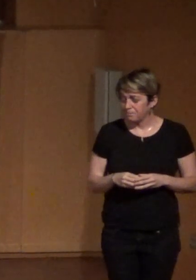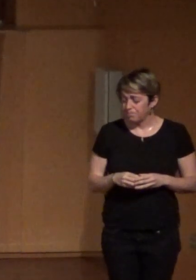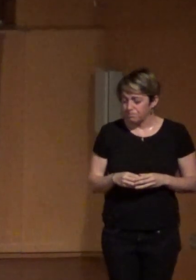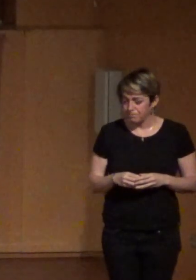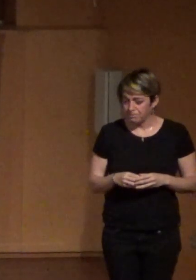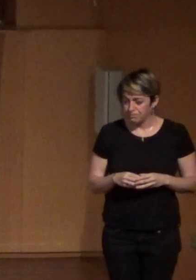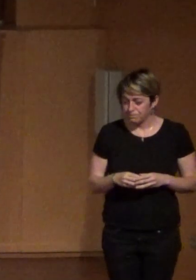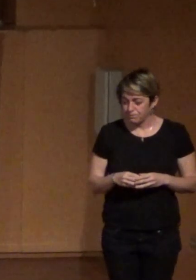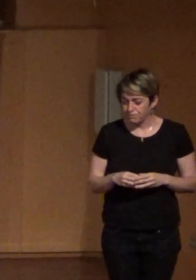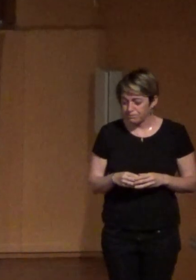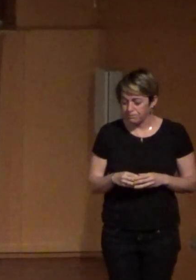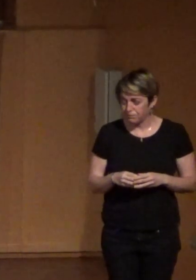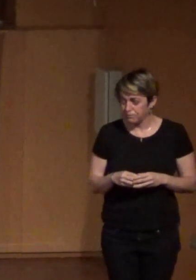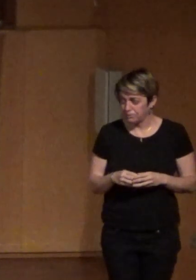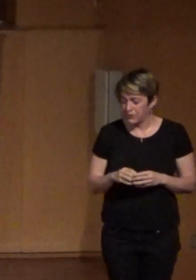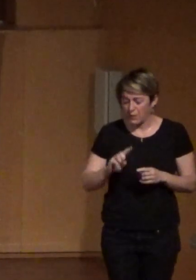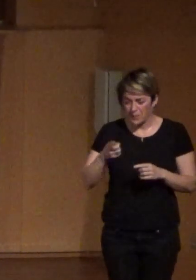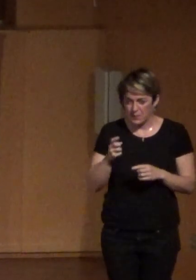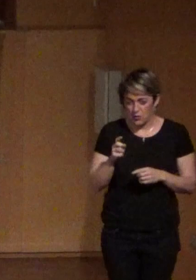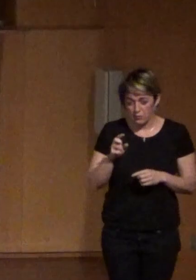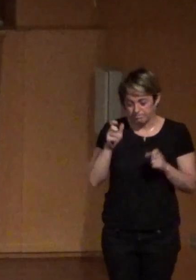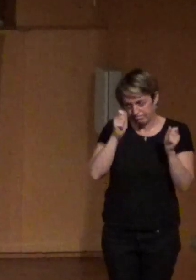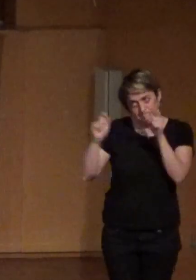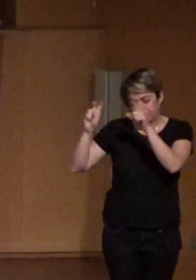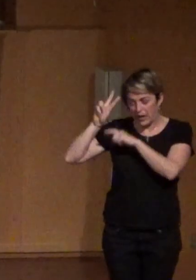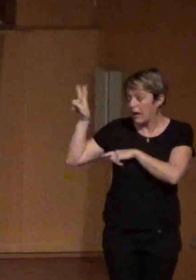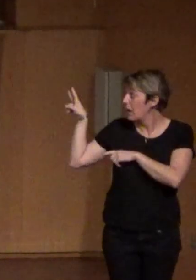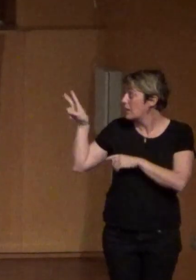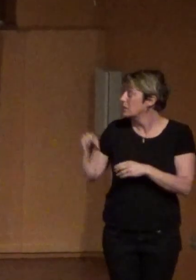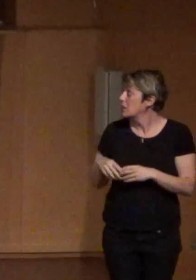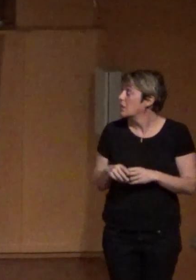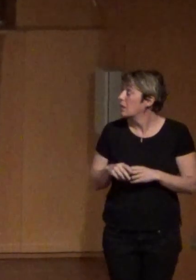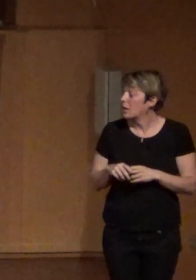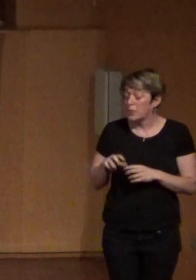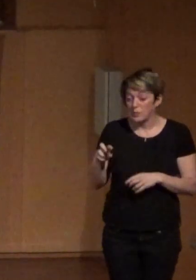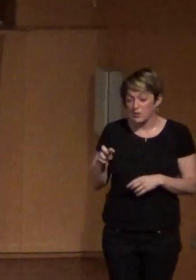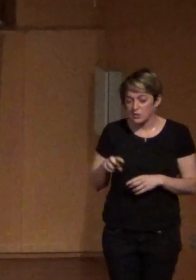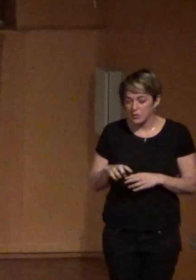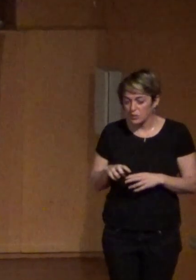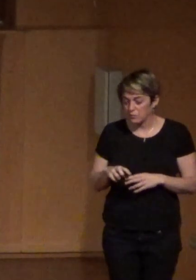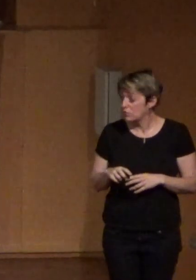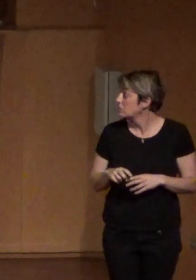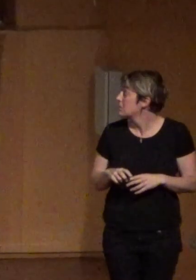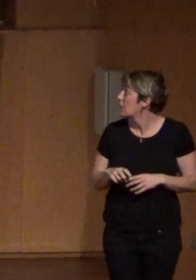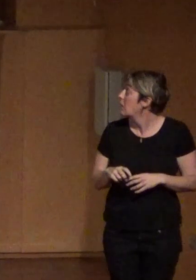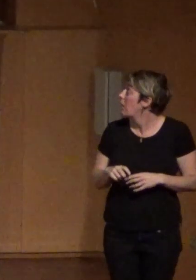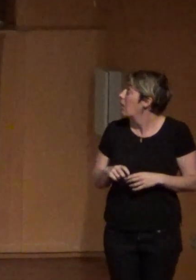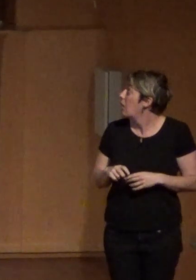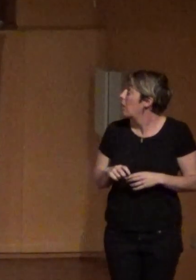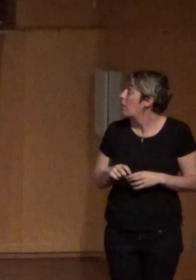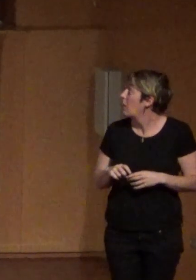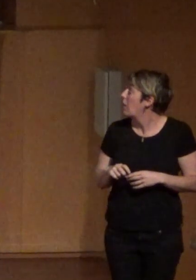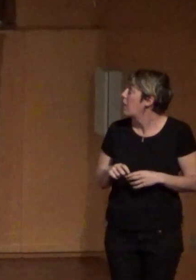¿no? Si empezamos por el medio a la derecha, pues es un trastorno de un guión ratón, esa trastorno que se ha visto